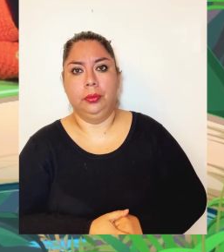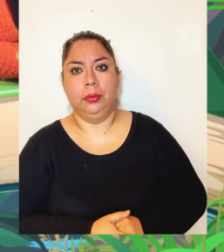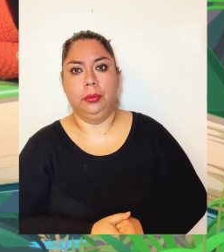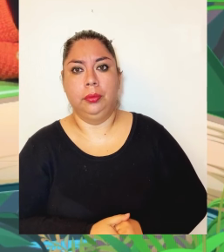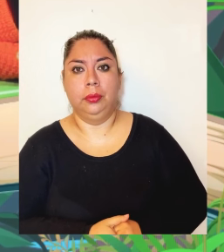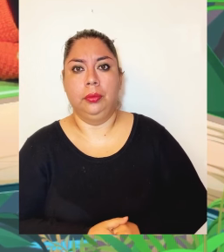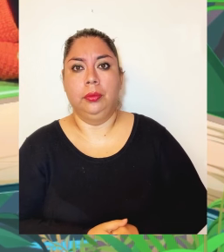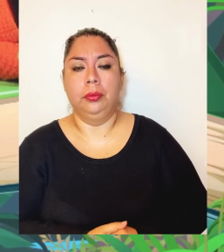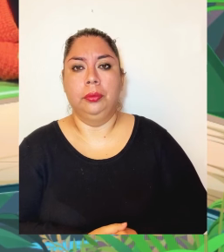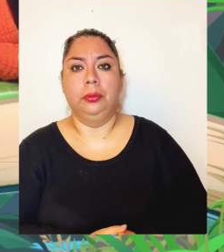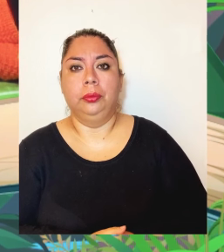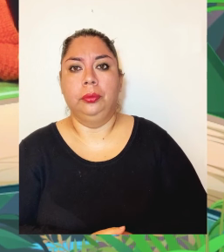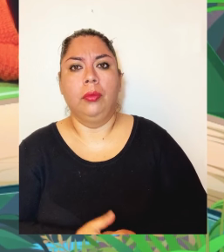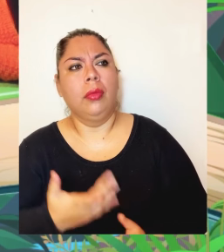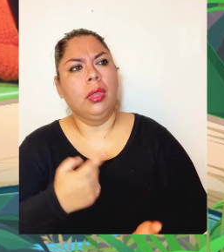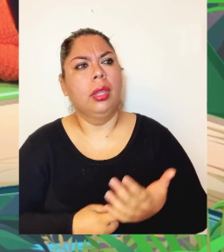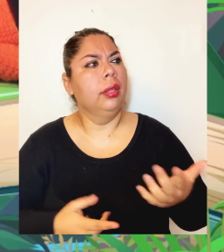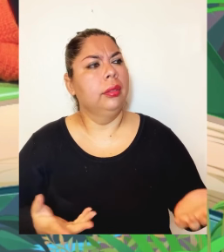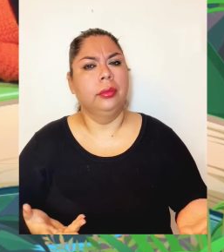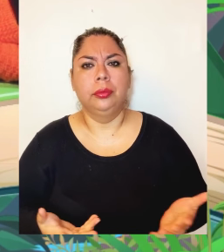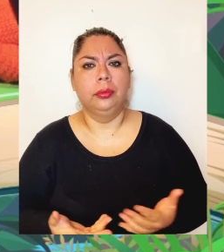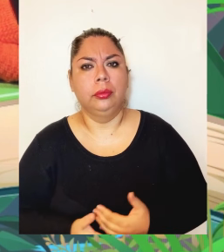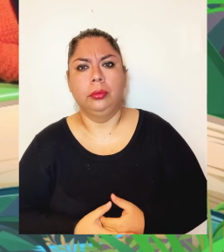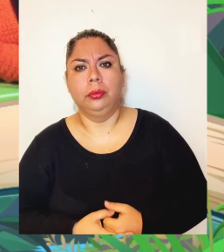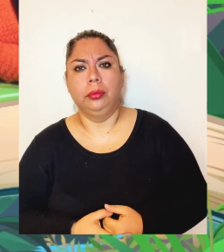Atinikuna runakuna? ¿Pikunataq chayri?